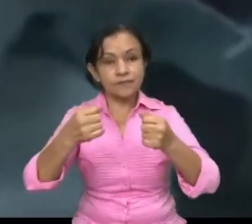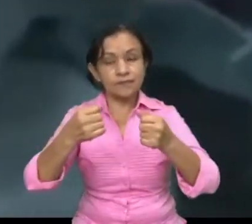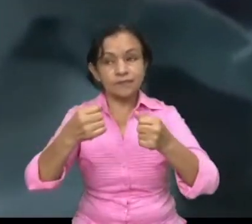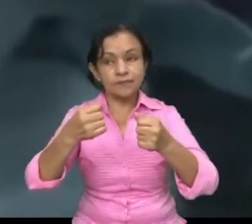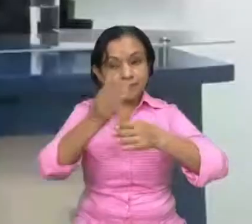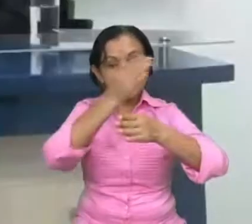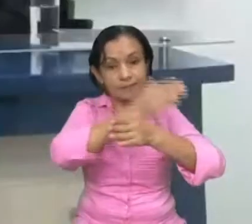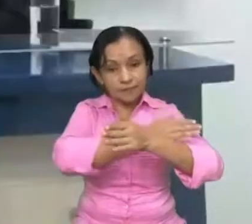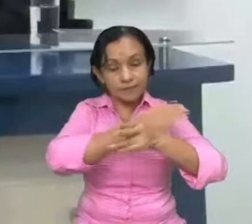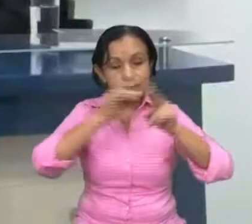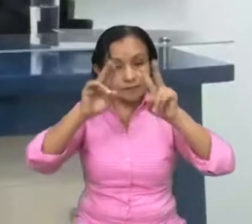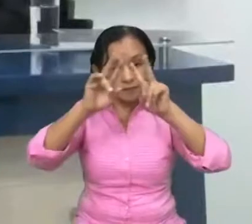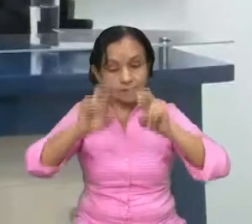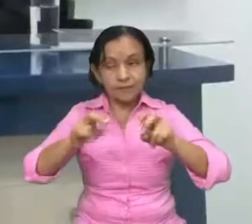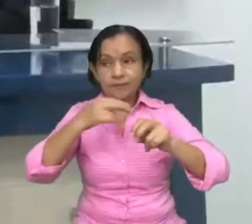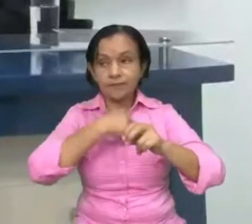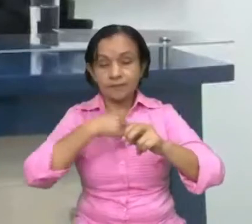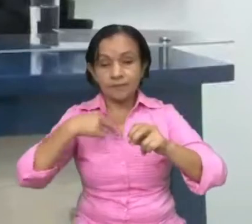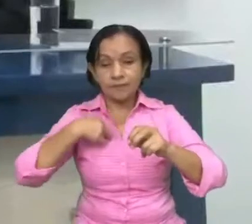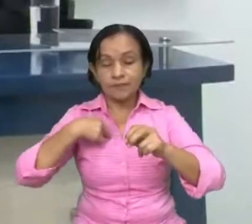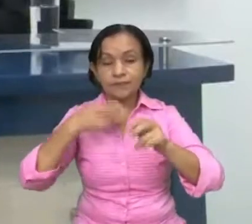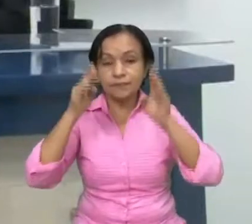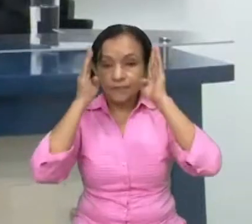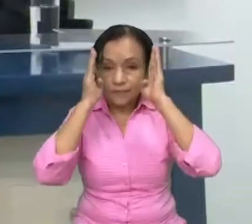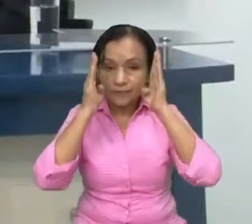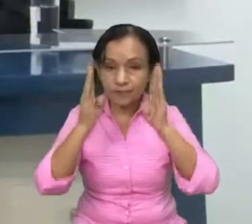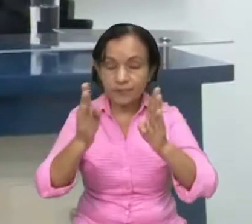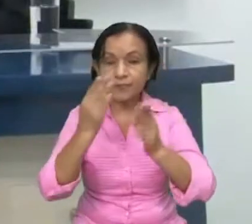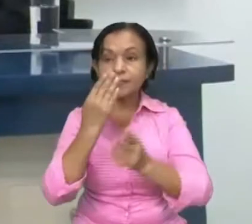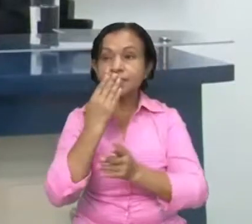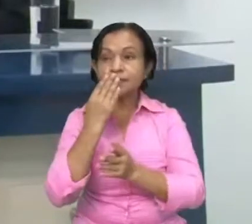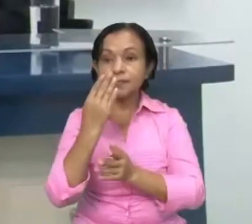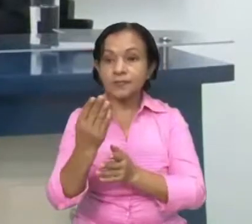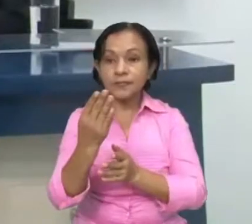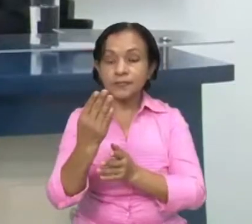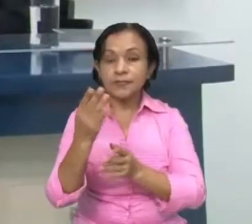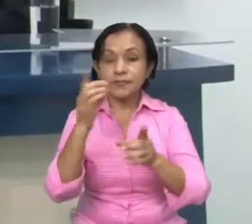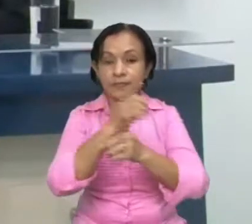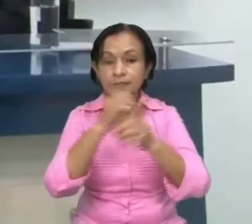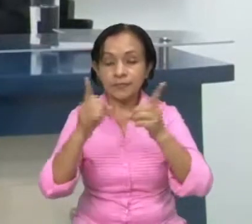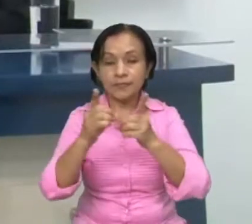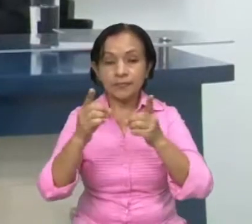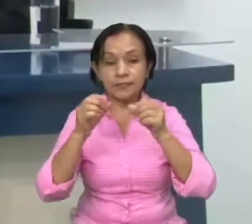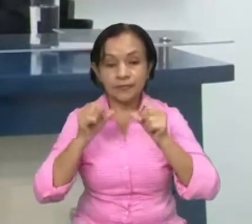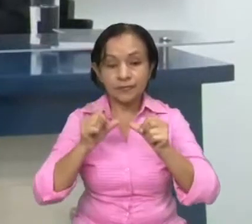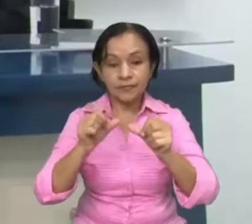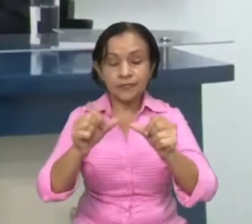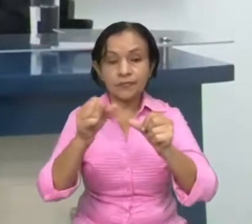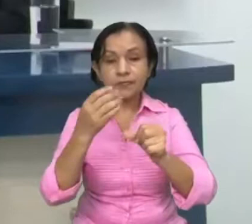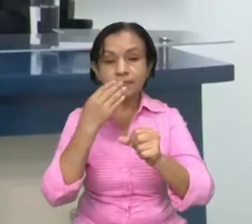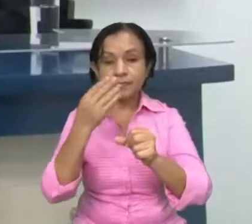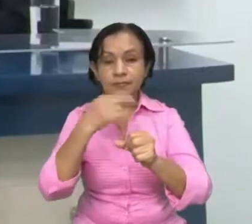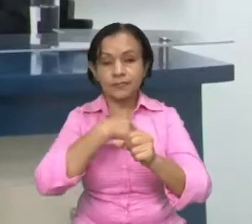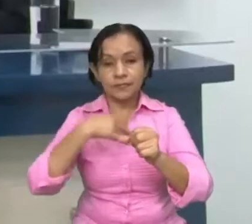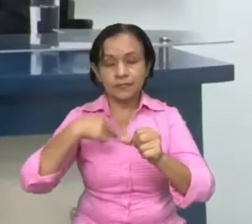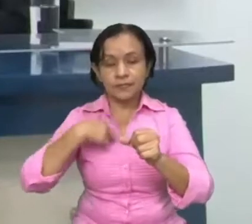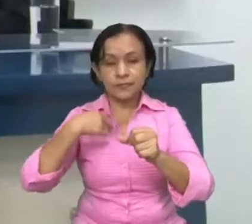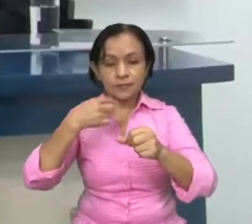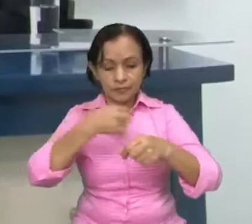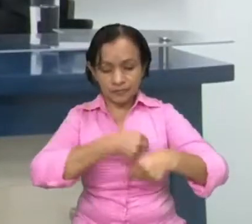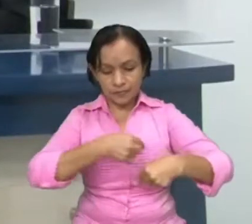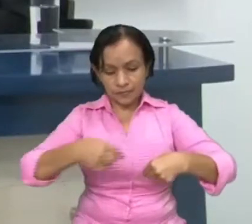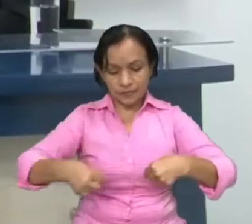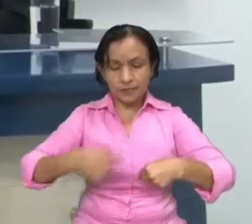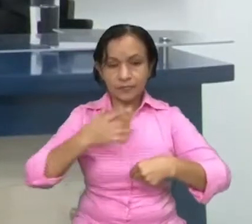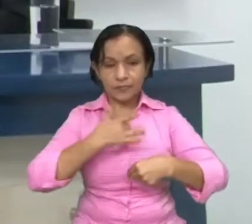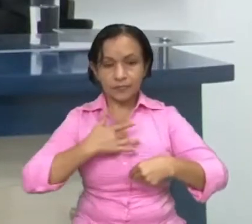en operar a la paciente, ofertarle una atención prenatal de calidad, garantizarle un seguimiento oportuno, darle una cirugía